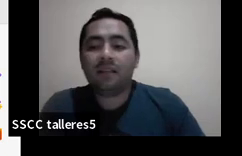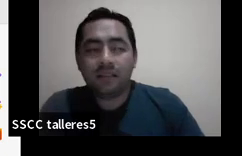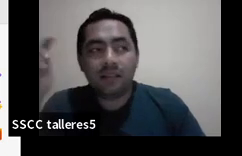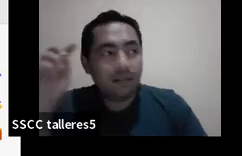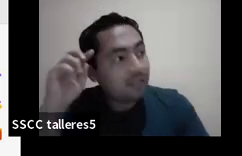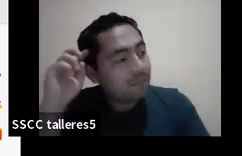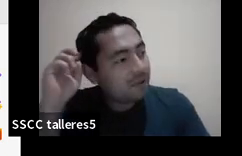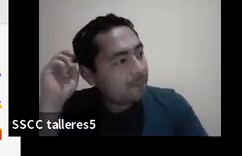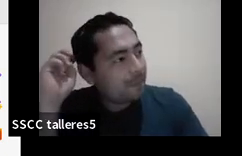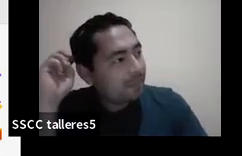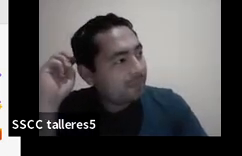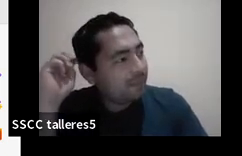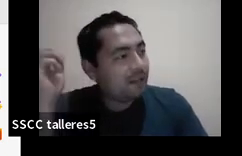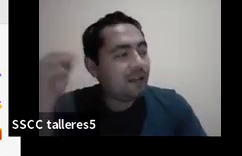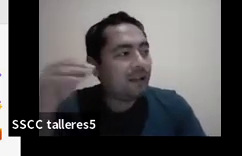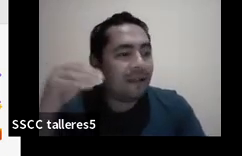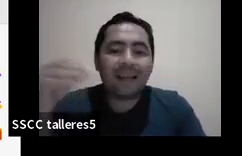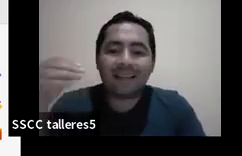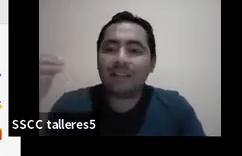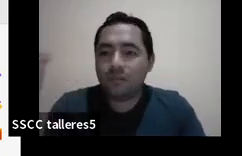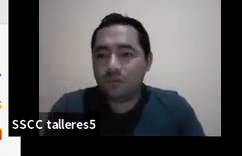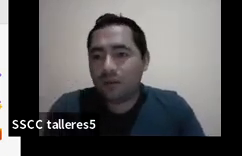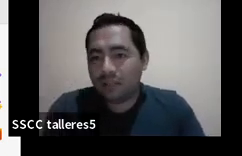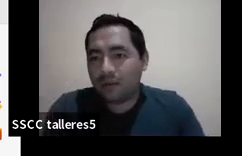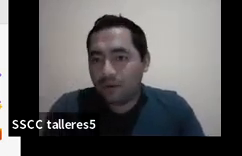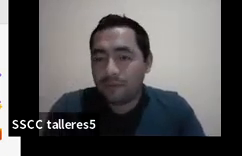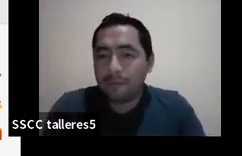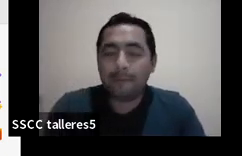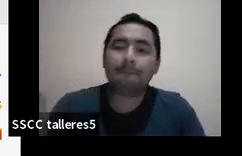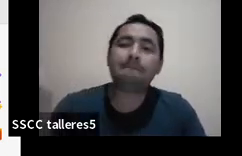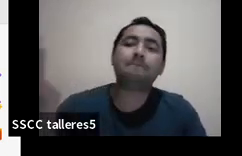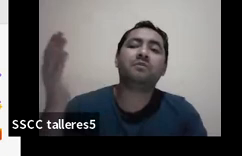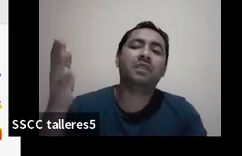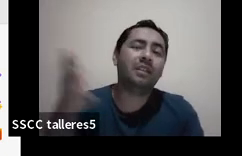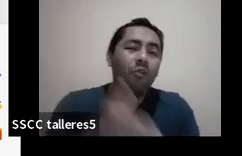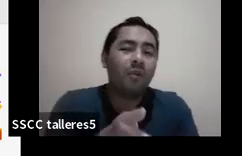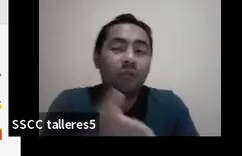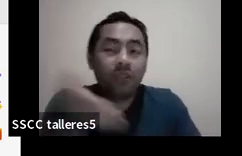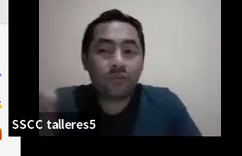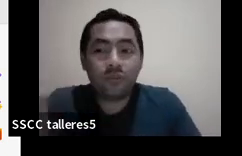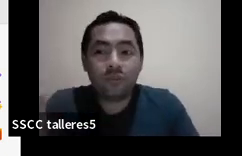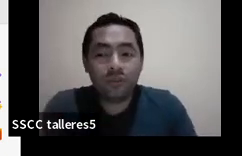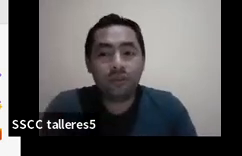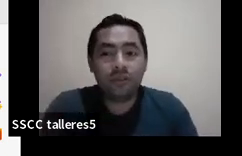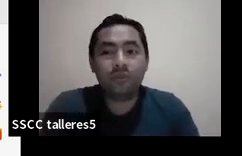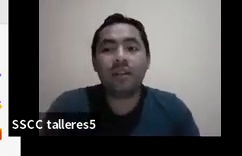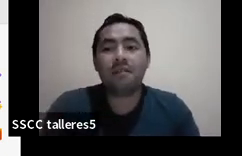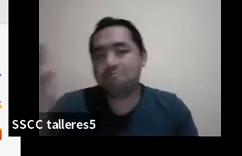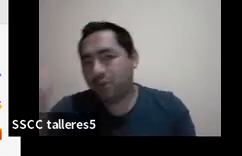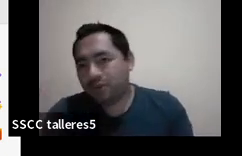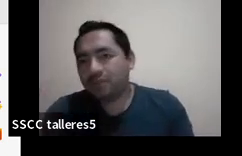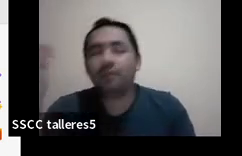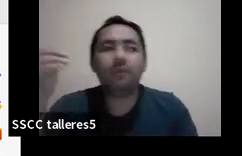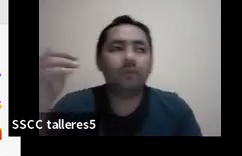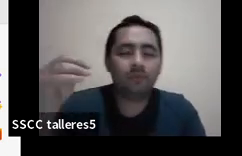problema es el tema del acceso a trabajo, ¿no? ¿Qué trabajo puede conseguir un sordo con quinto de